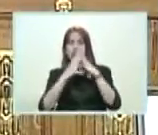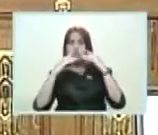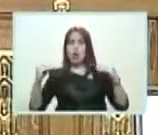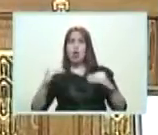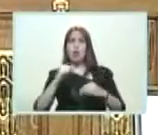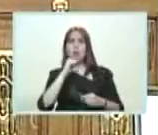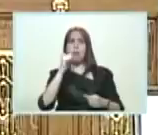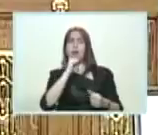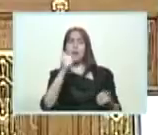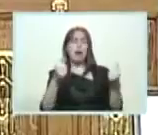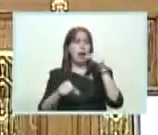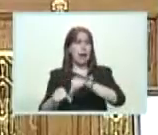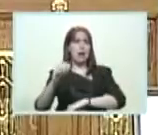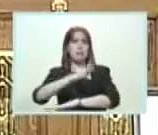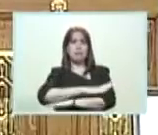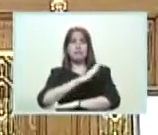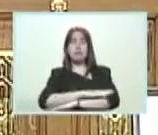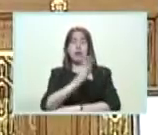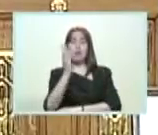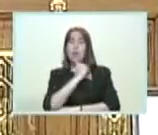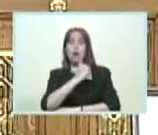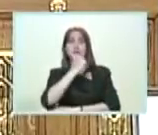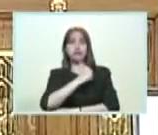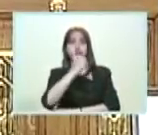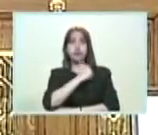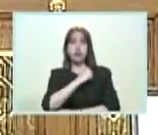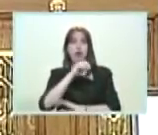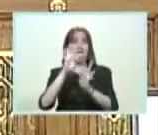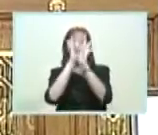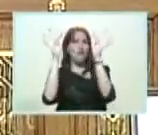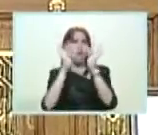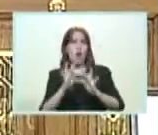intolerancia, en todas sus formas de expresión,